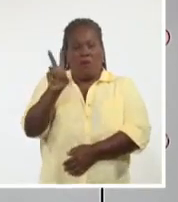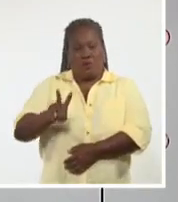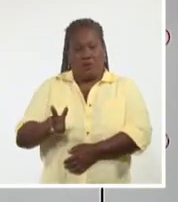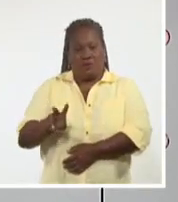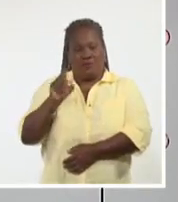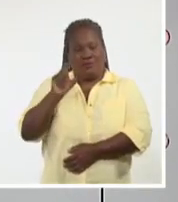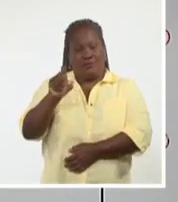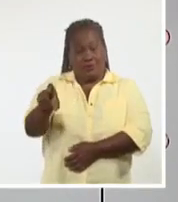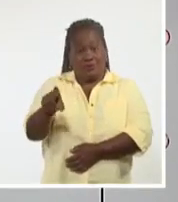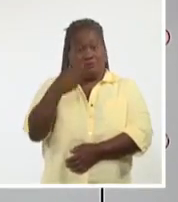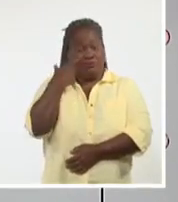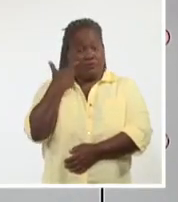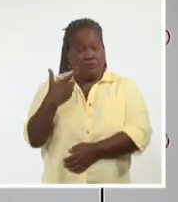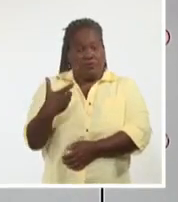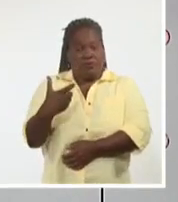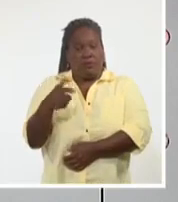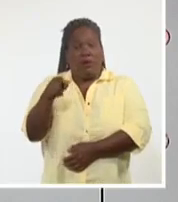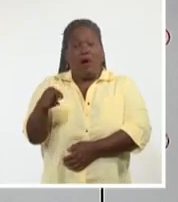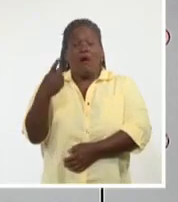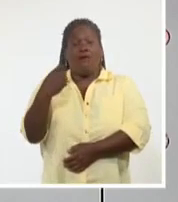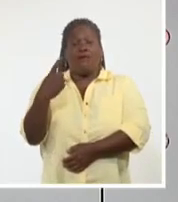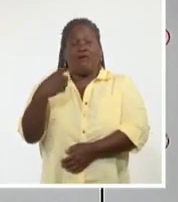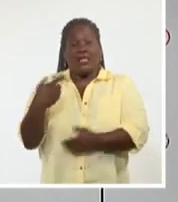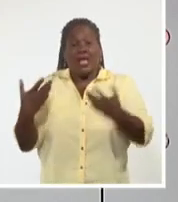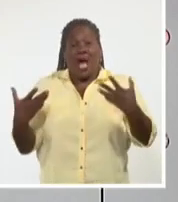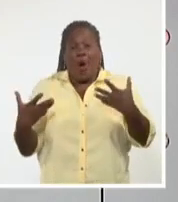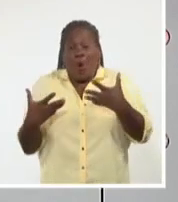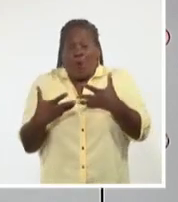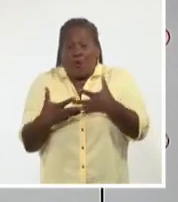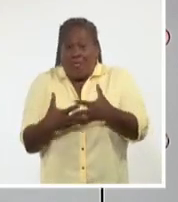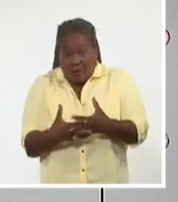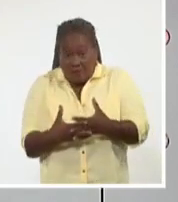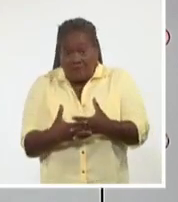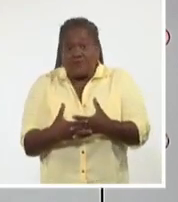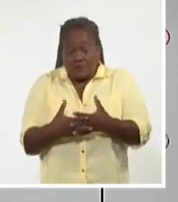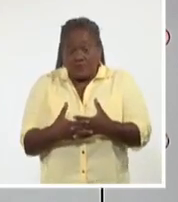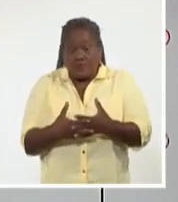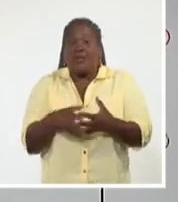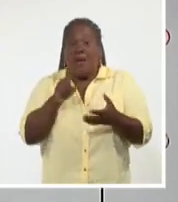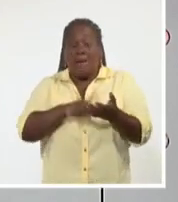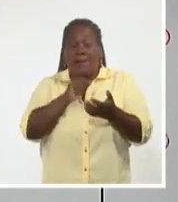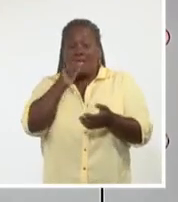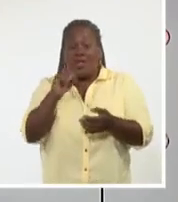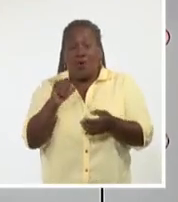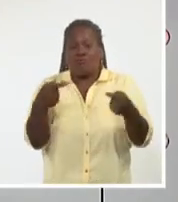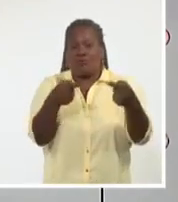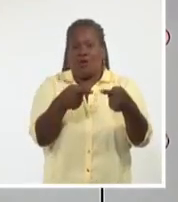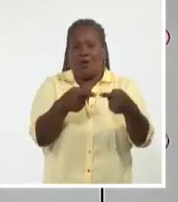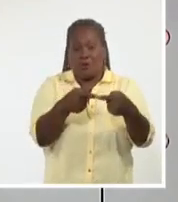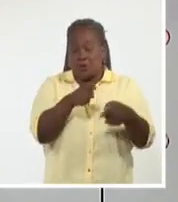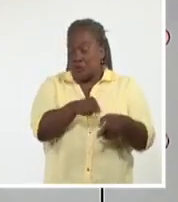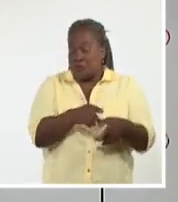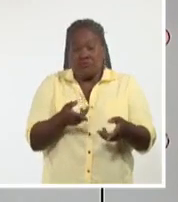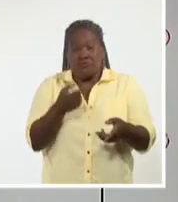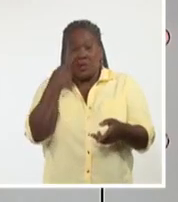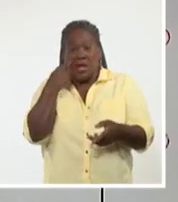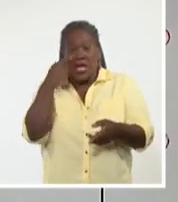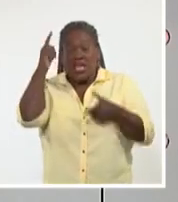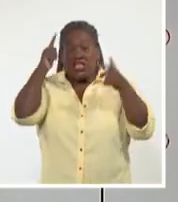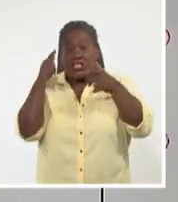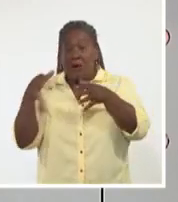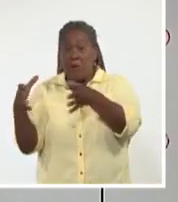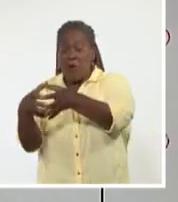muy importante la falta de unidad y de alianza entre los partidos opositores mientras que el chavismo se presentó